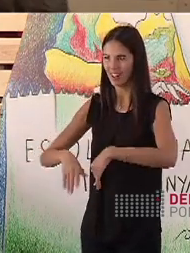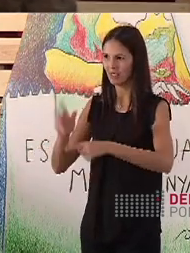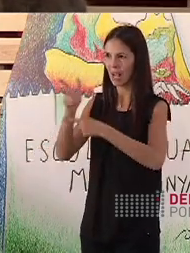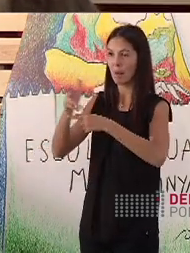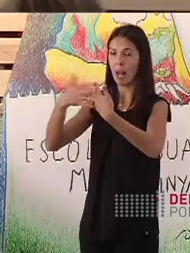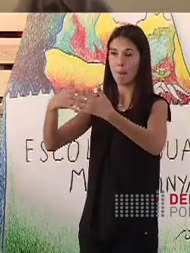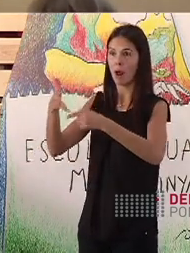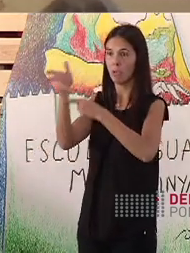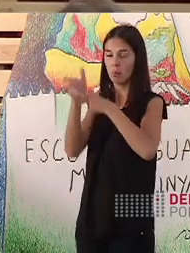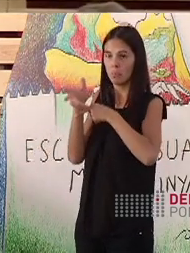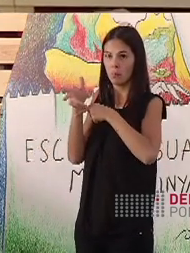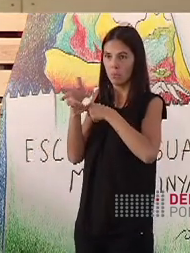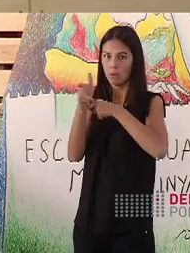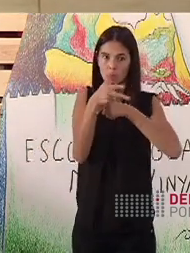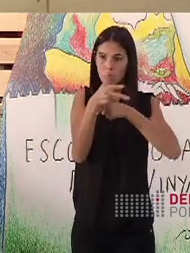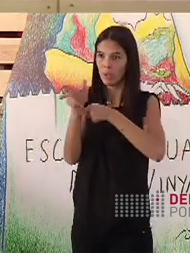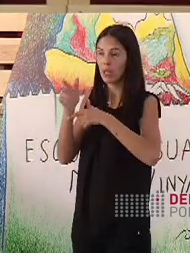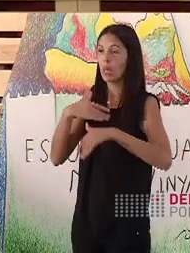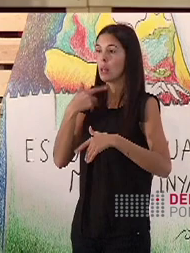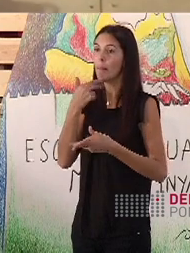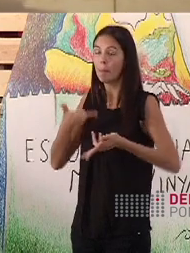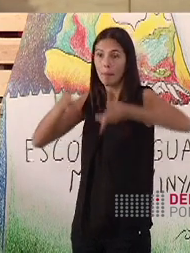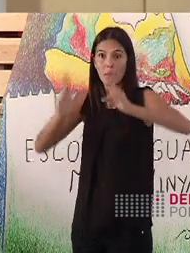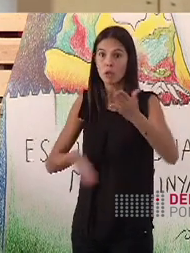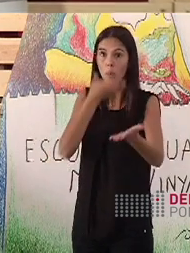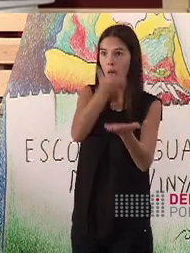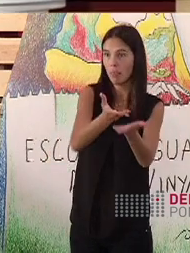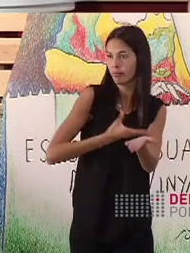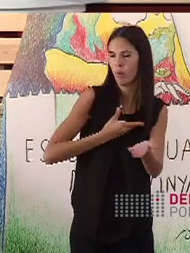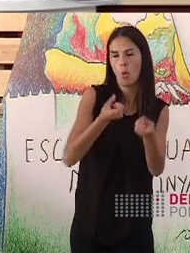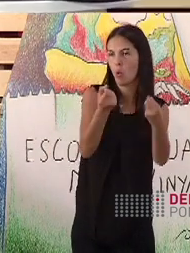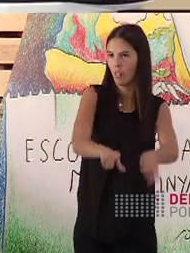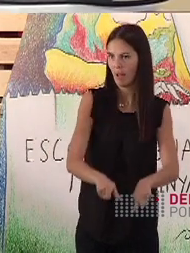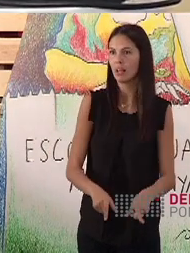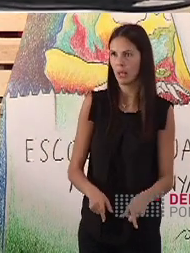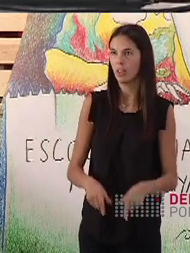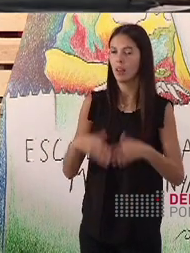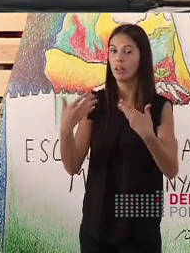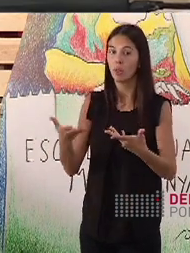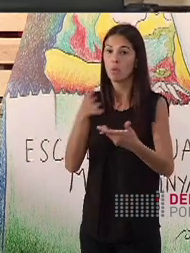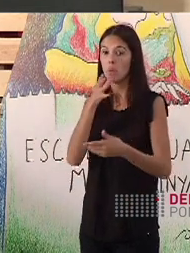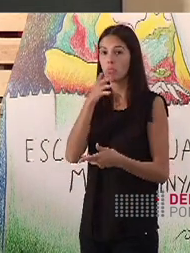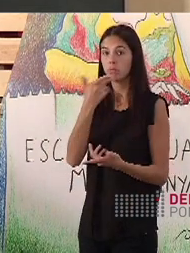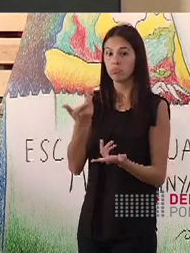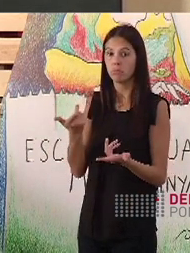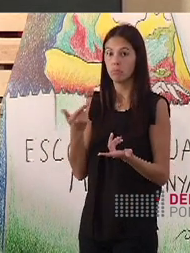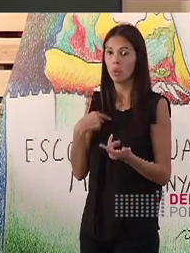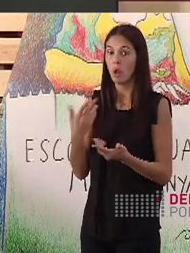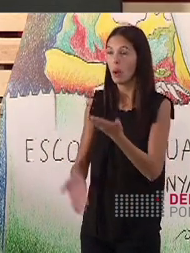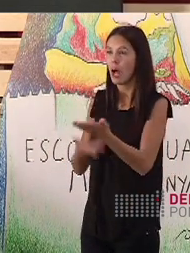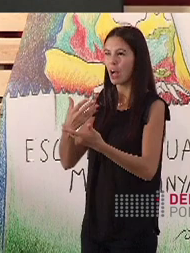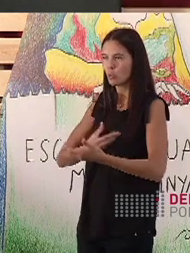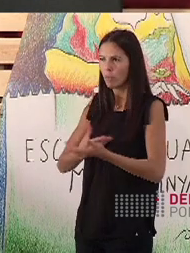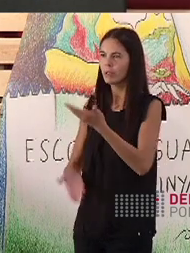Tú, cuando vas con una cámara, con cámara en mano, no tienes que pedir permiso para grabar. ¿De acuerdo? Entonces, de esa manera no han tenido que solicitar un permiso